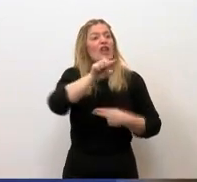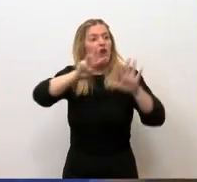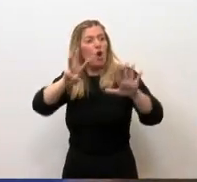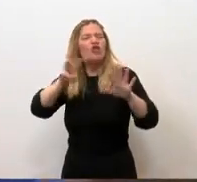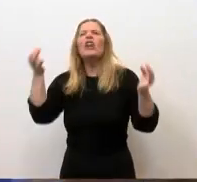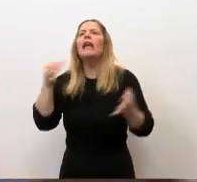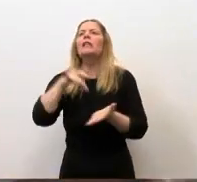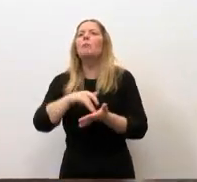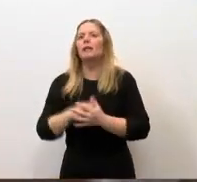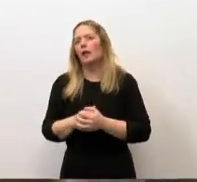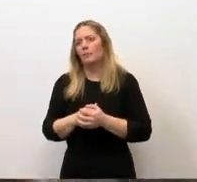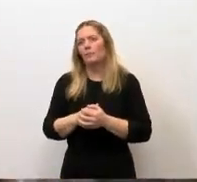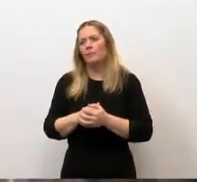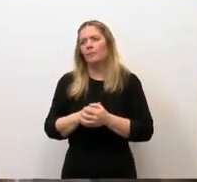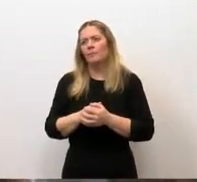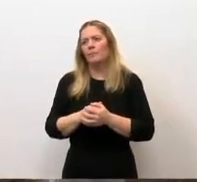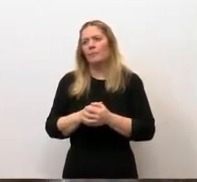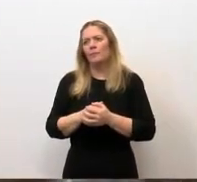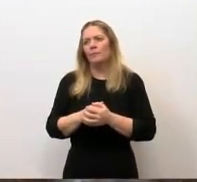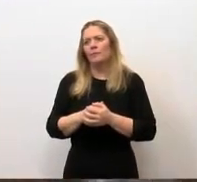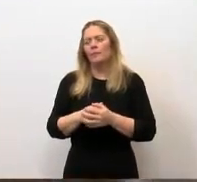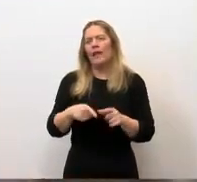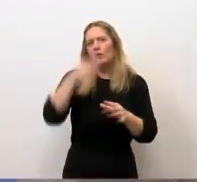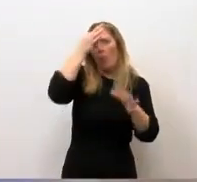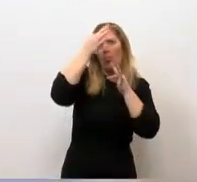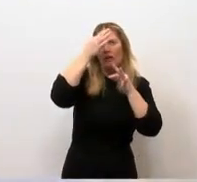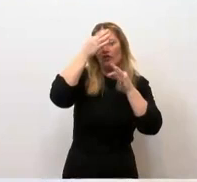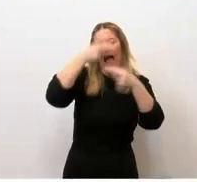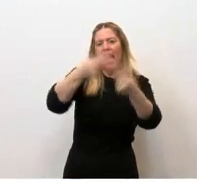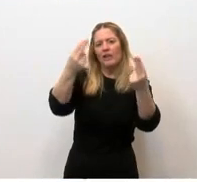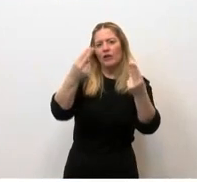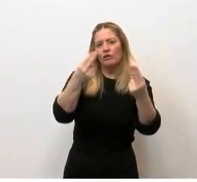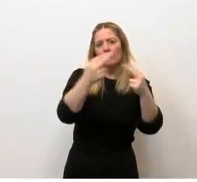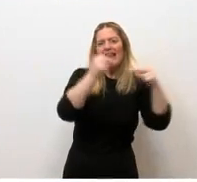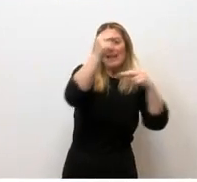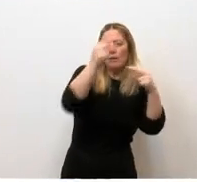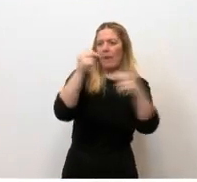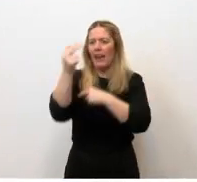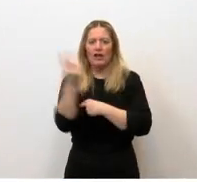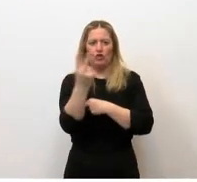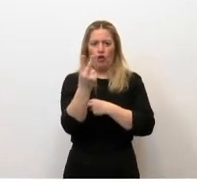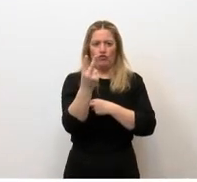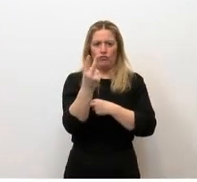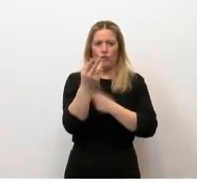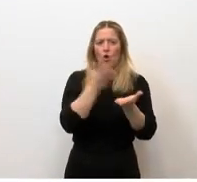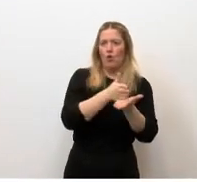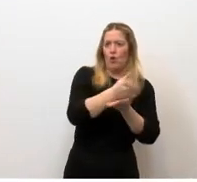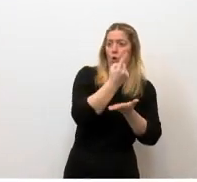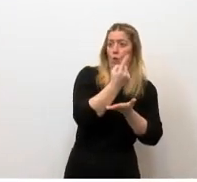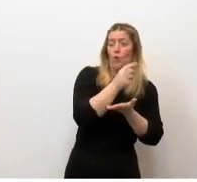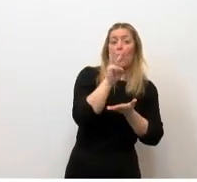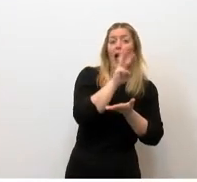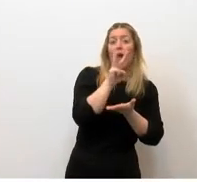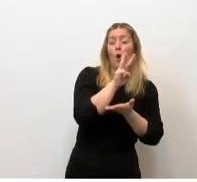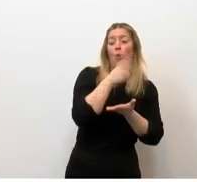Antes de estar, hay 2 niveles de datos abiertos. Uno es la Wikipedia. No todo el mundo puede estar en Wikipedia.